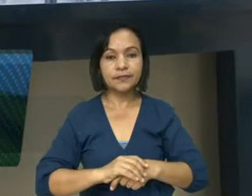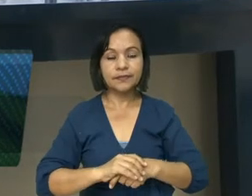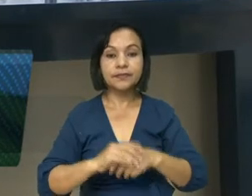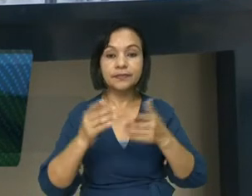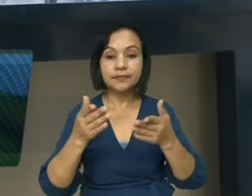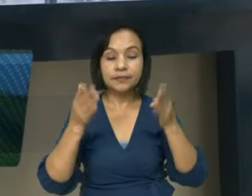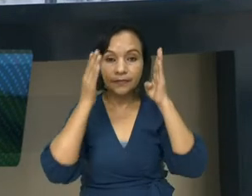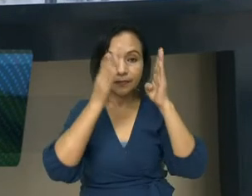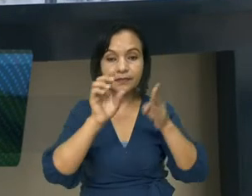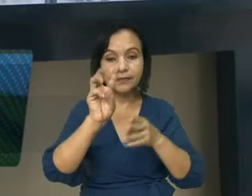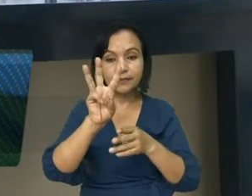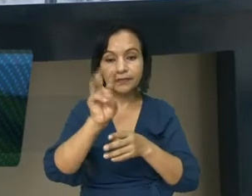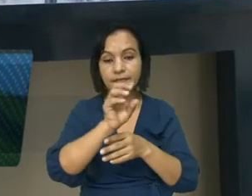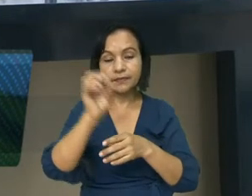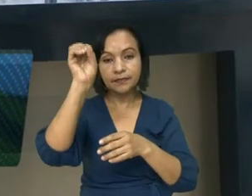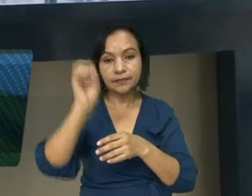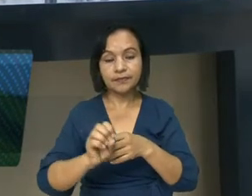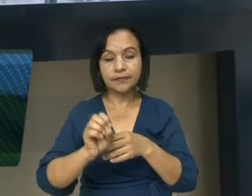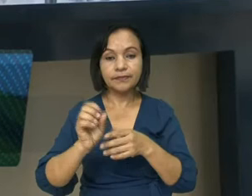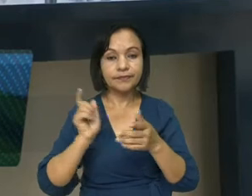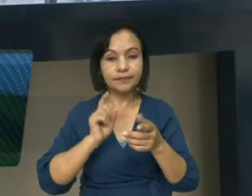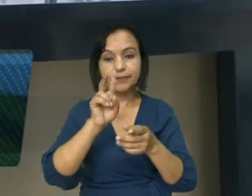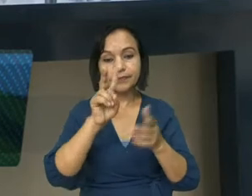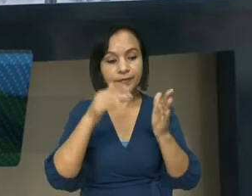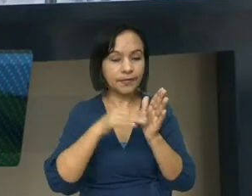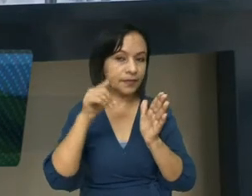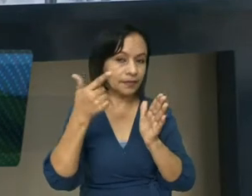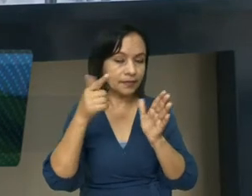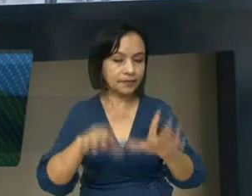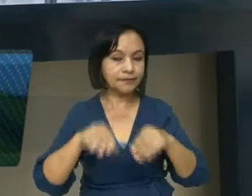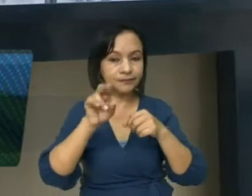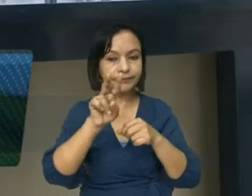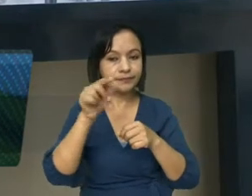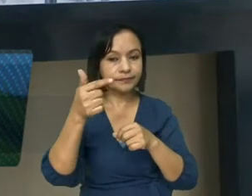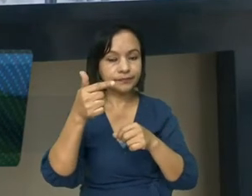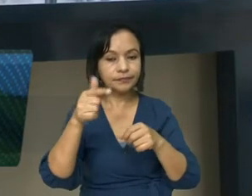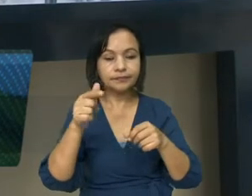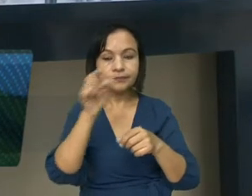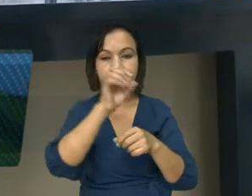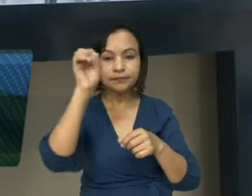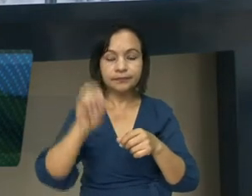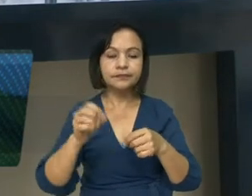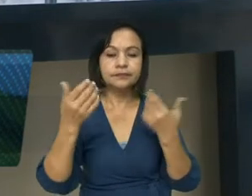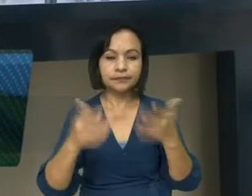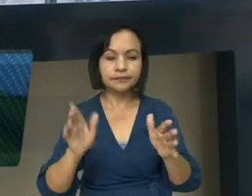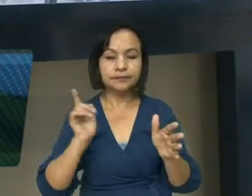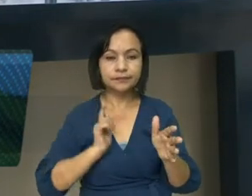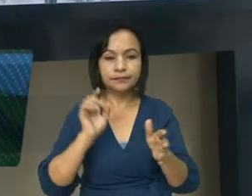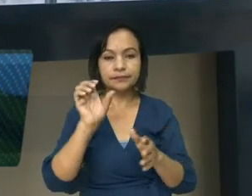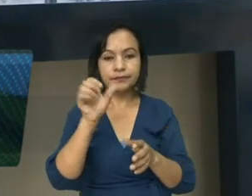hemos tenido incidencia en un 30%, la recibimos en el 2007 con el 27% de cobertura y la hemos llegado